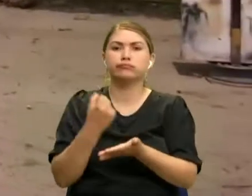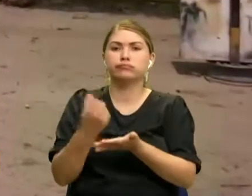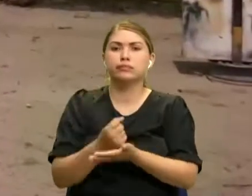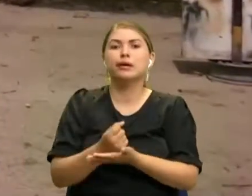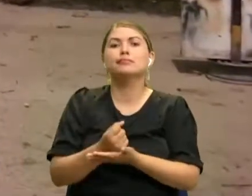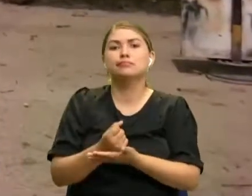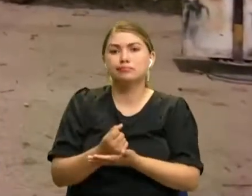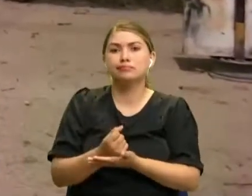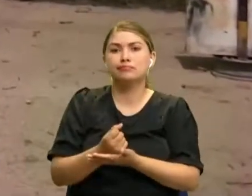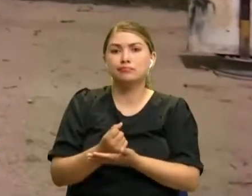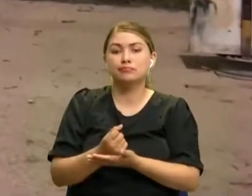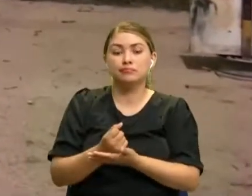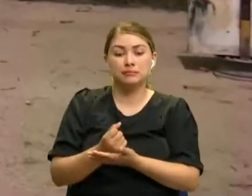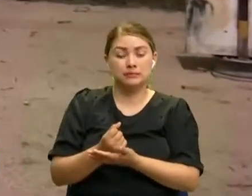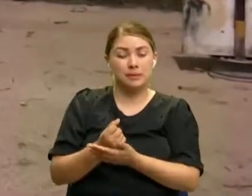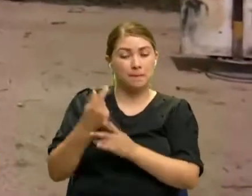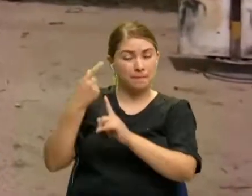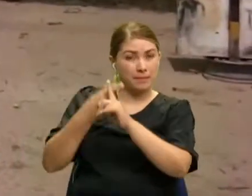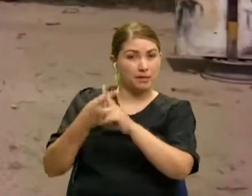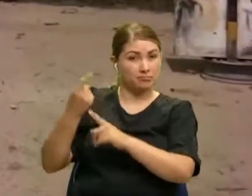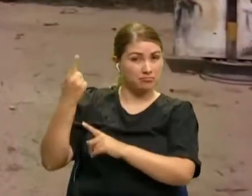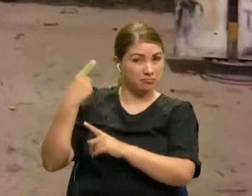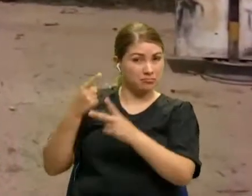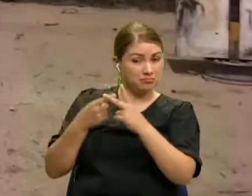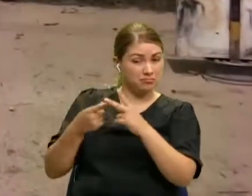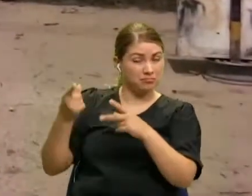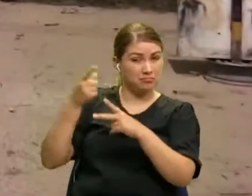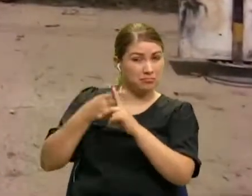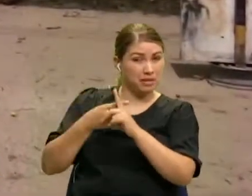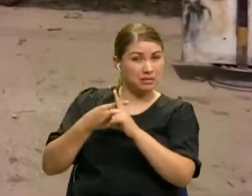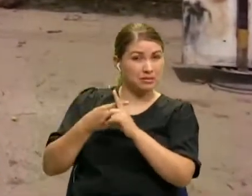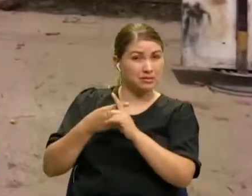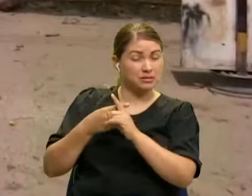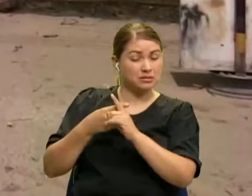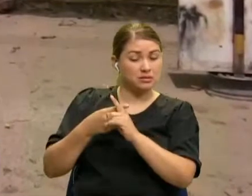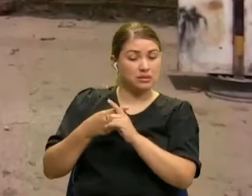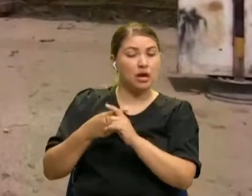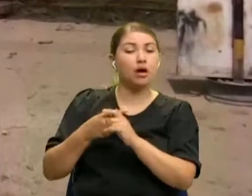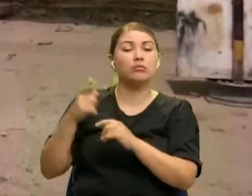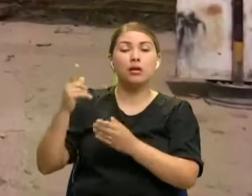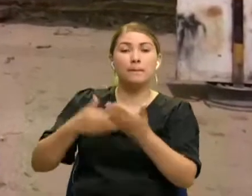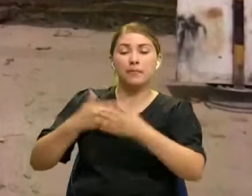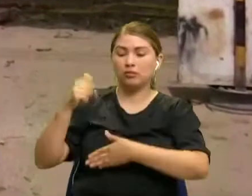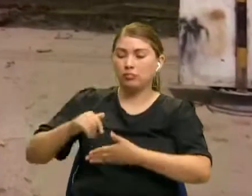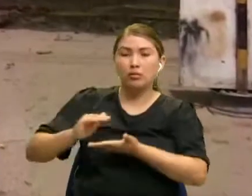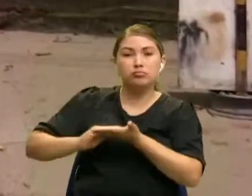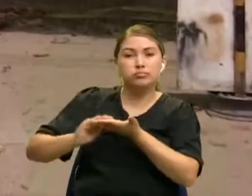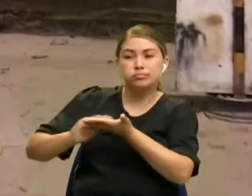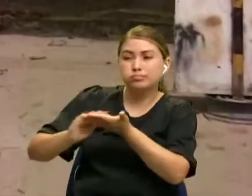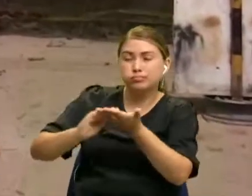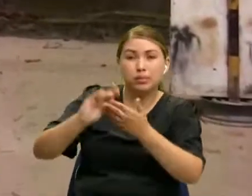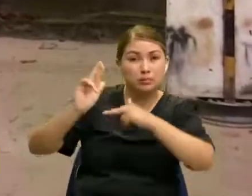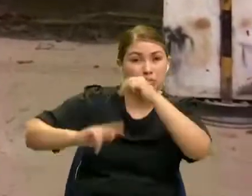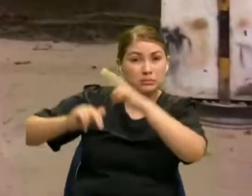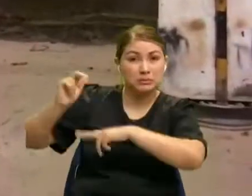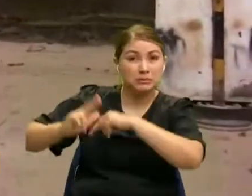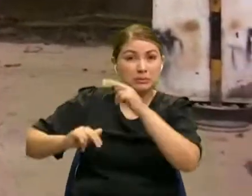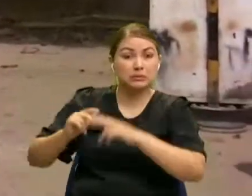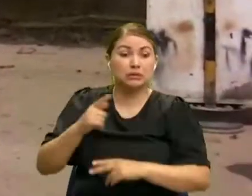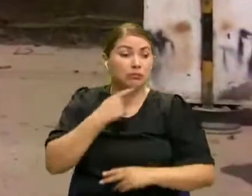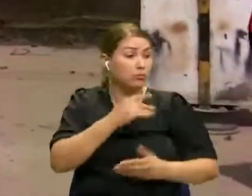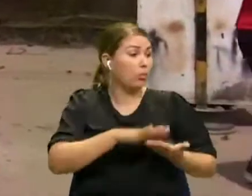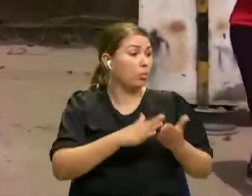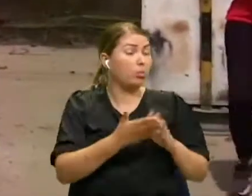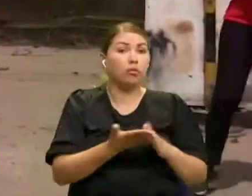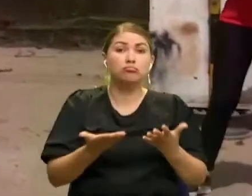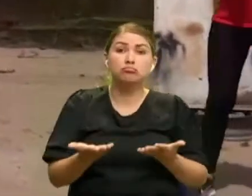sucede por estos días es que desde el mes pasado se dio inicio a diferentes obras por este sector. Y dice pues la